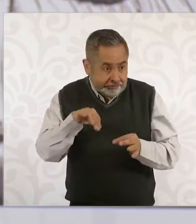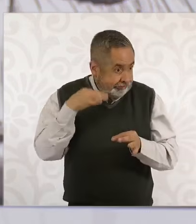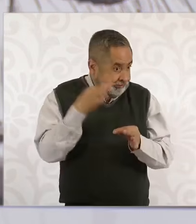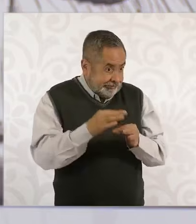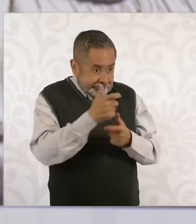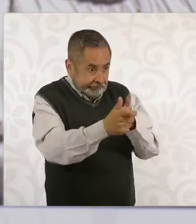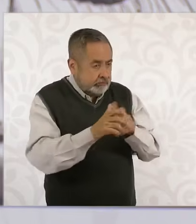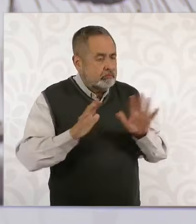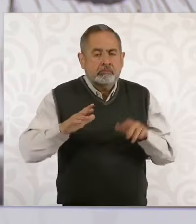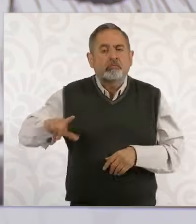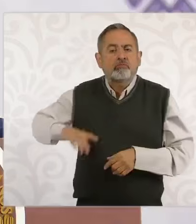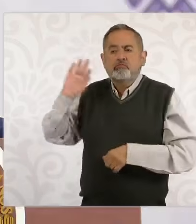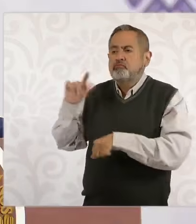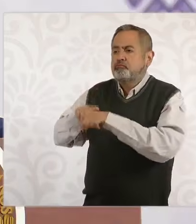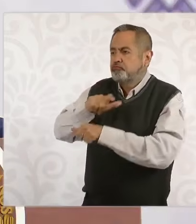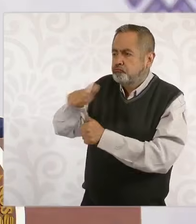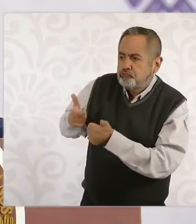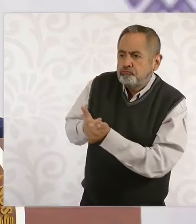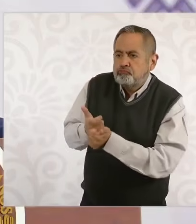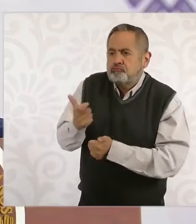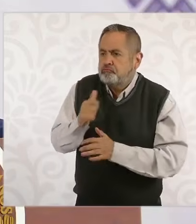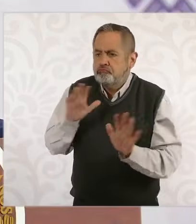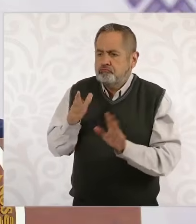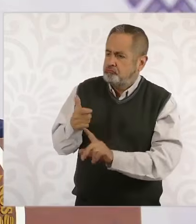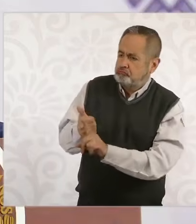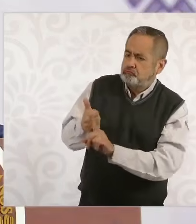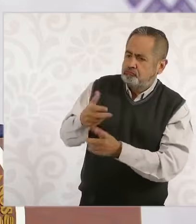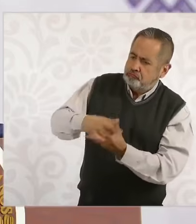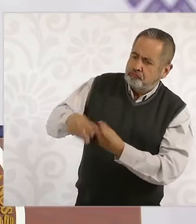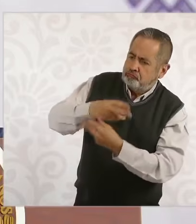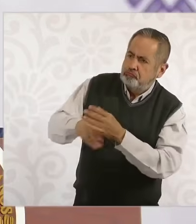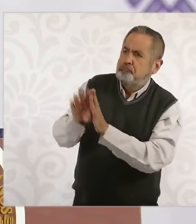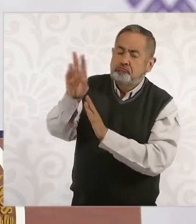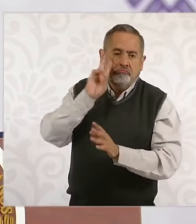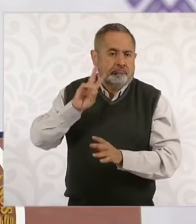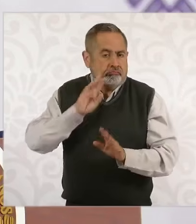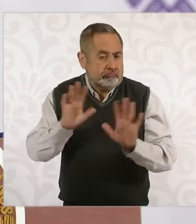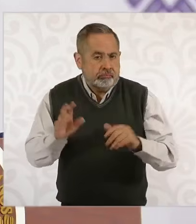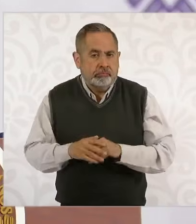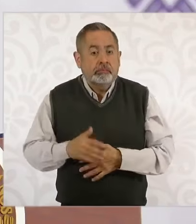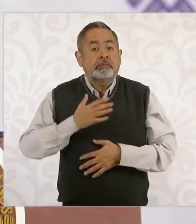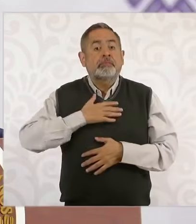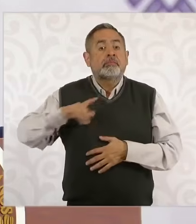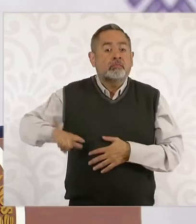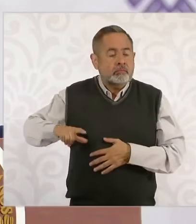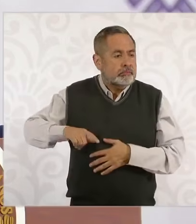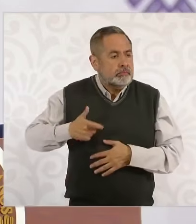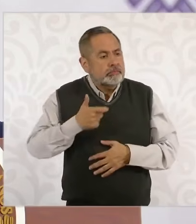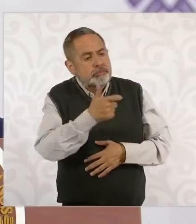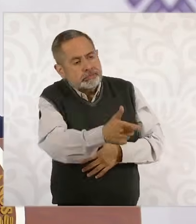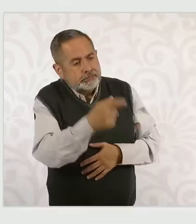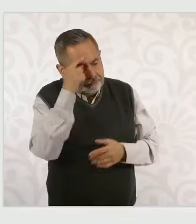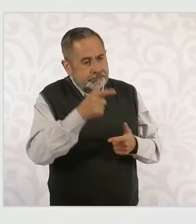un apoyo adicional. Lo que se hizo fue apoyar para desplazar